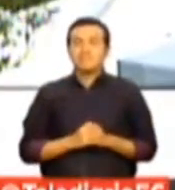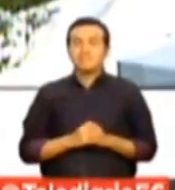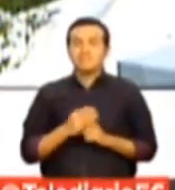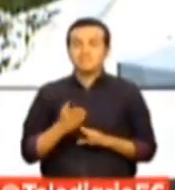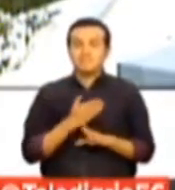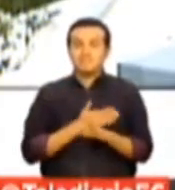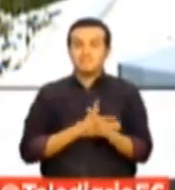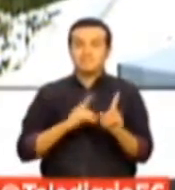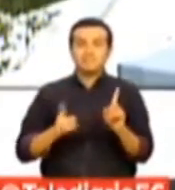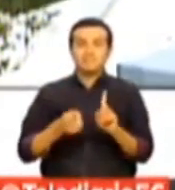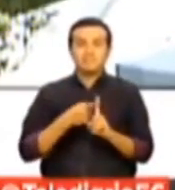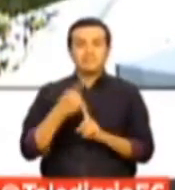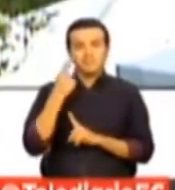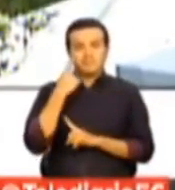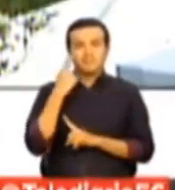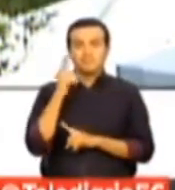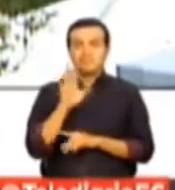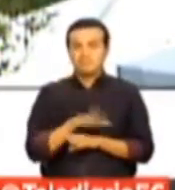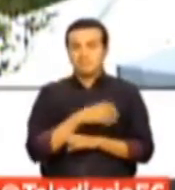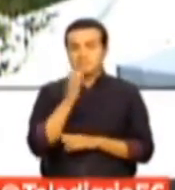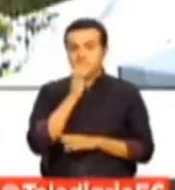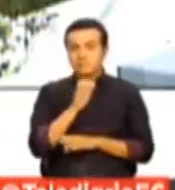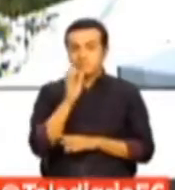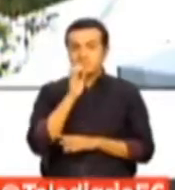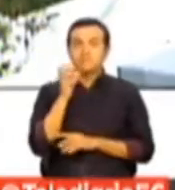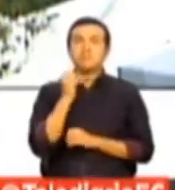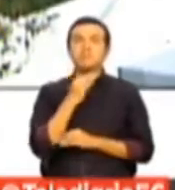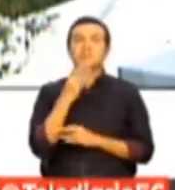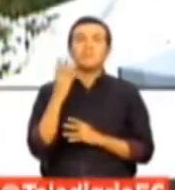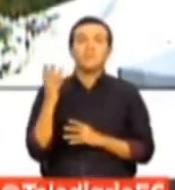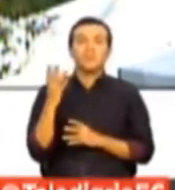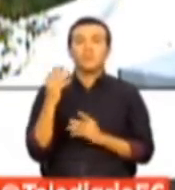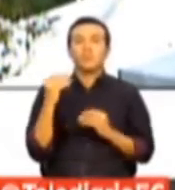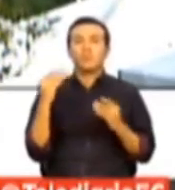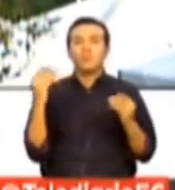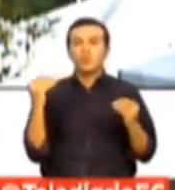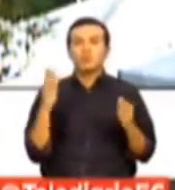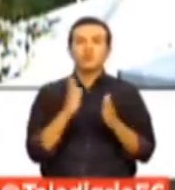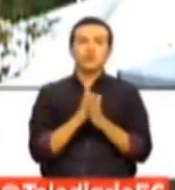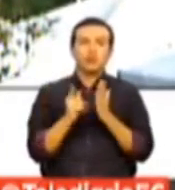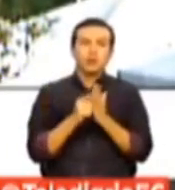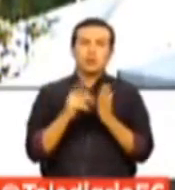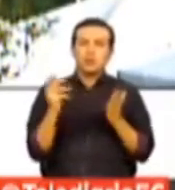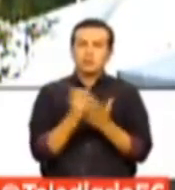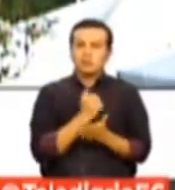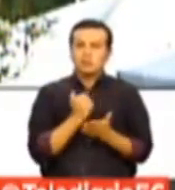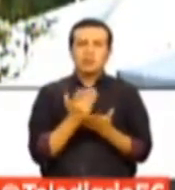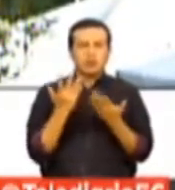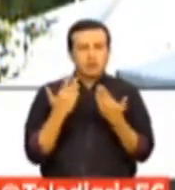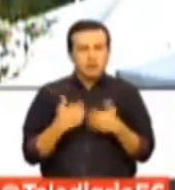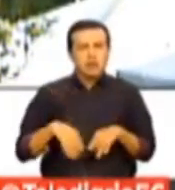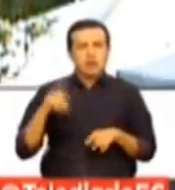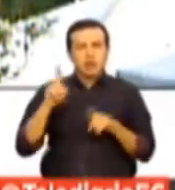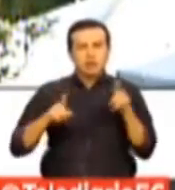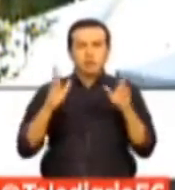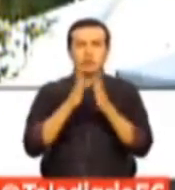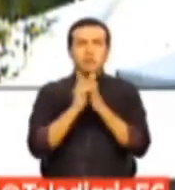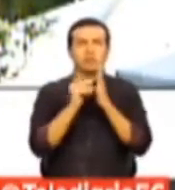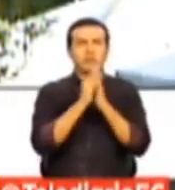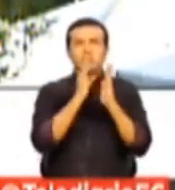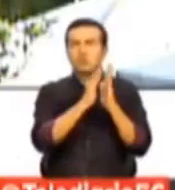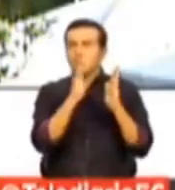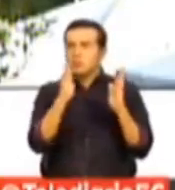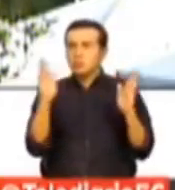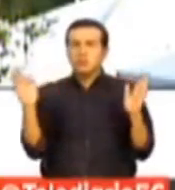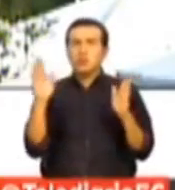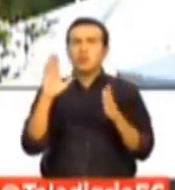una primera edición de este concierto en donde se logró recolectar un gran número de libros y se comenzaron ya a abrir algunas bibliotecas